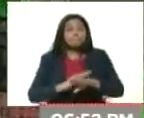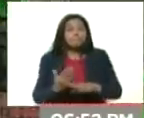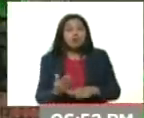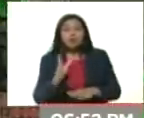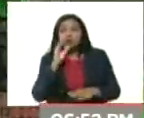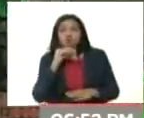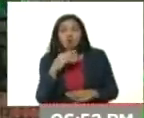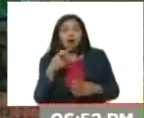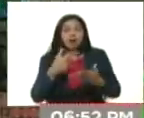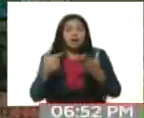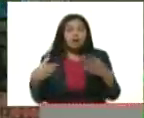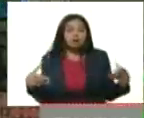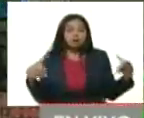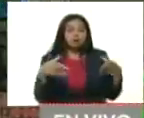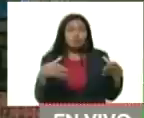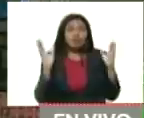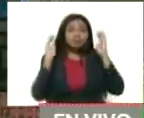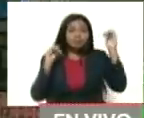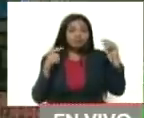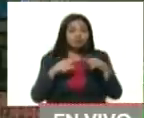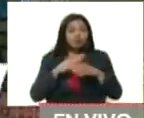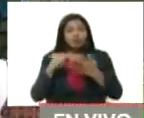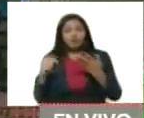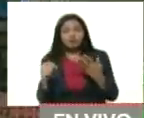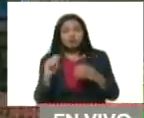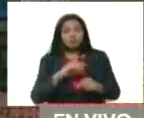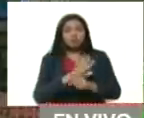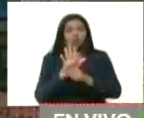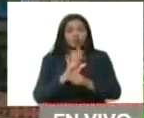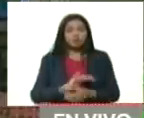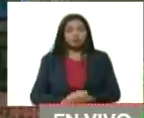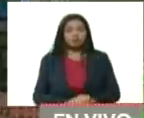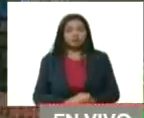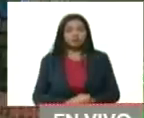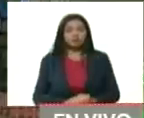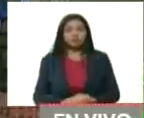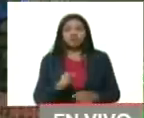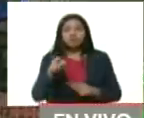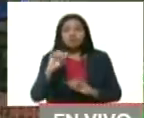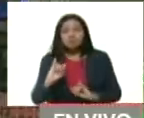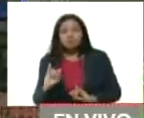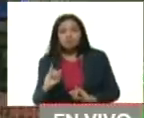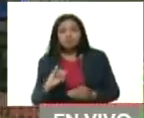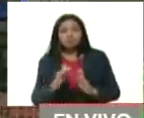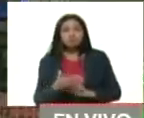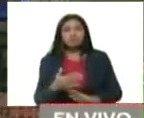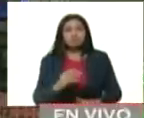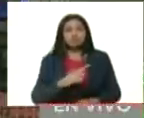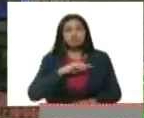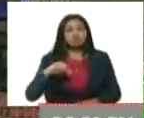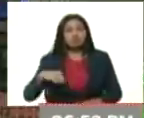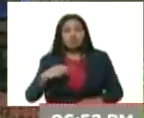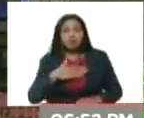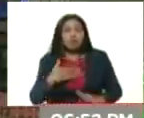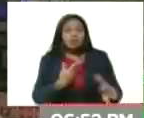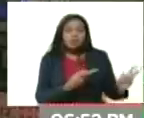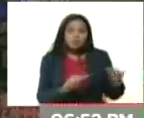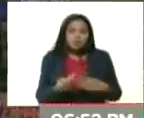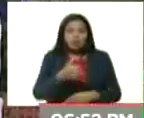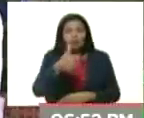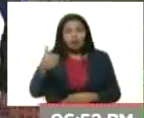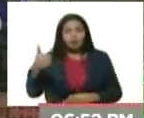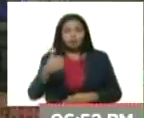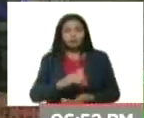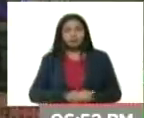el equipamiento necesario para atender estos casos. Por eso, nosotros quisiéramos invitarlos, a todas y a